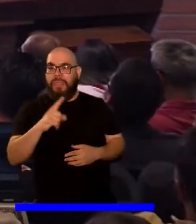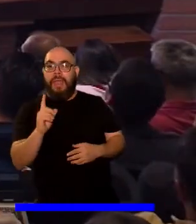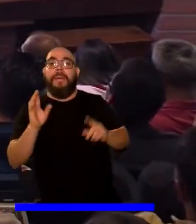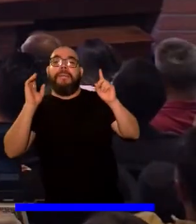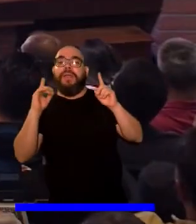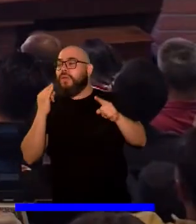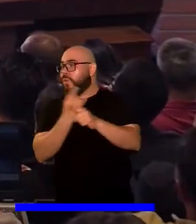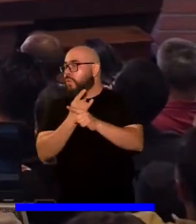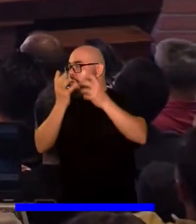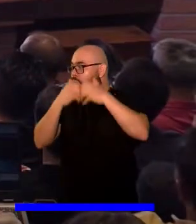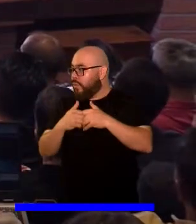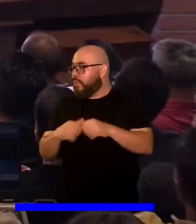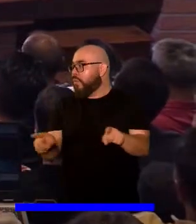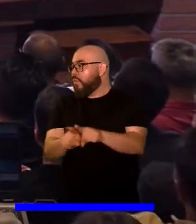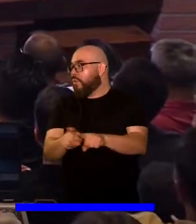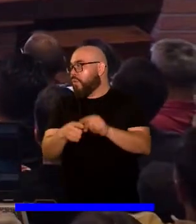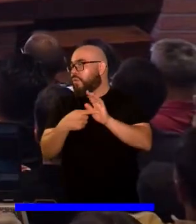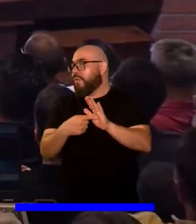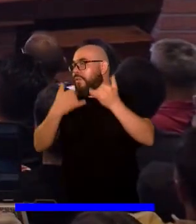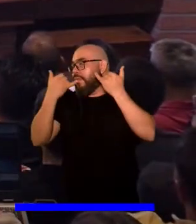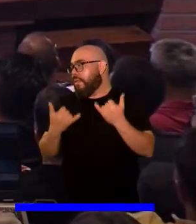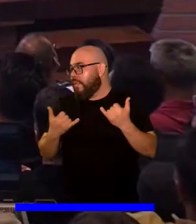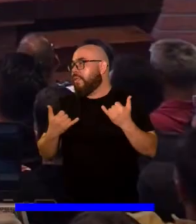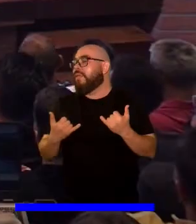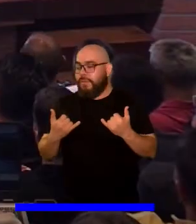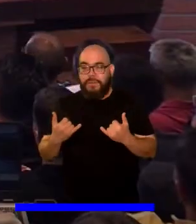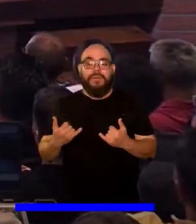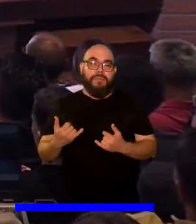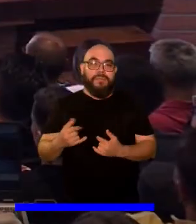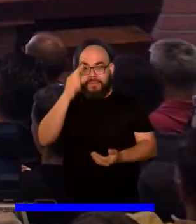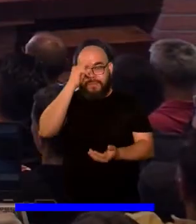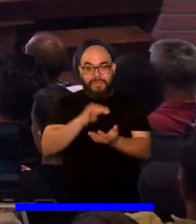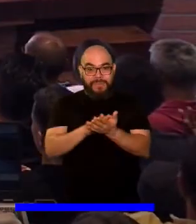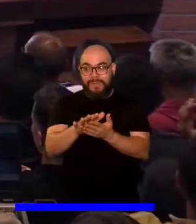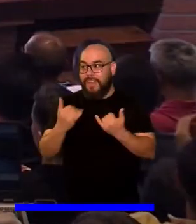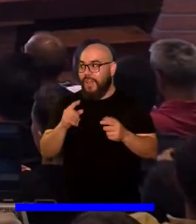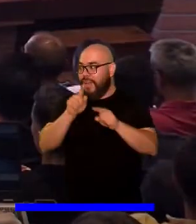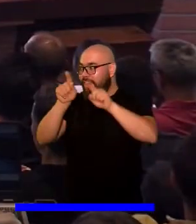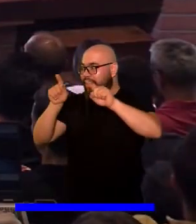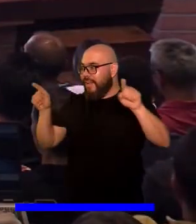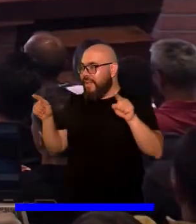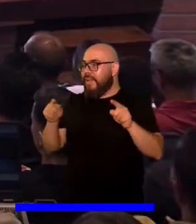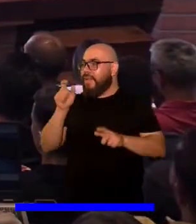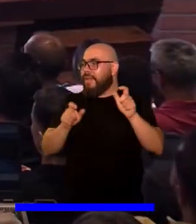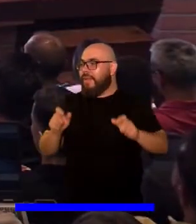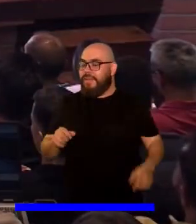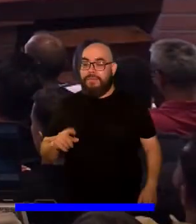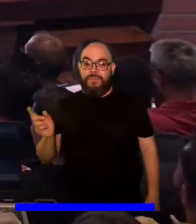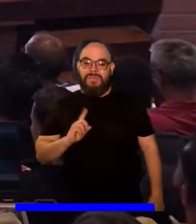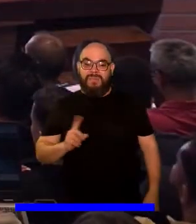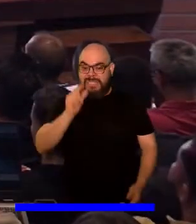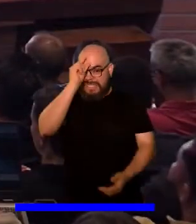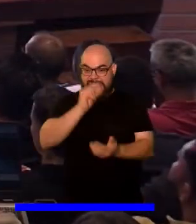esto. Y lo mismo estamos viendo actualmente con la IA. No sé si ustedes también han visto que llegan muchas personas y dicen, no, la